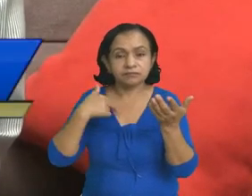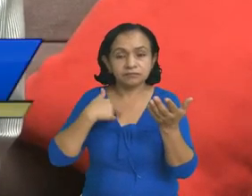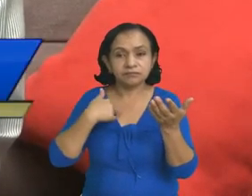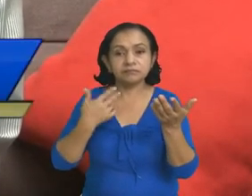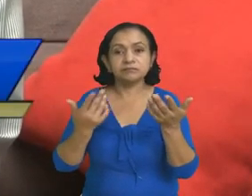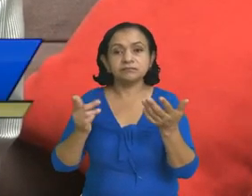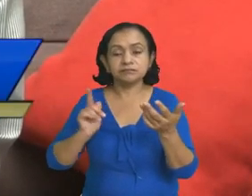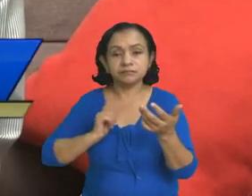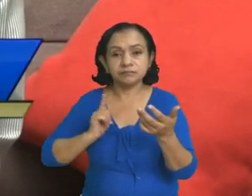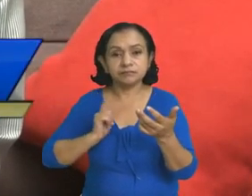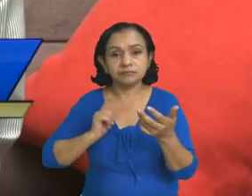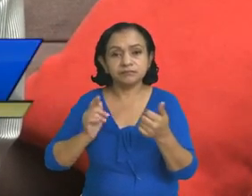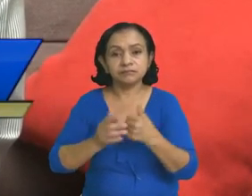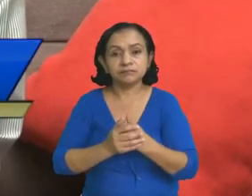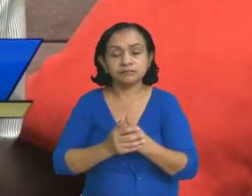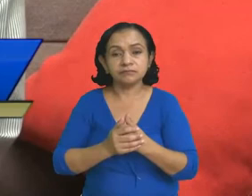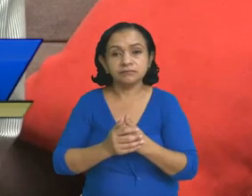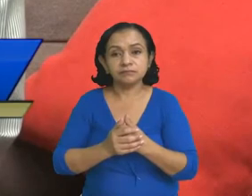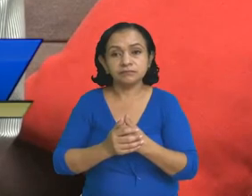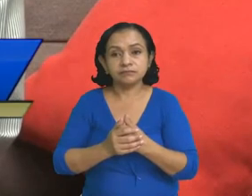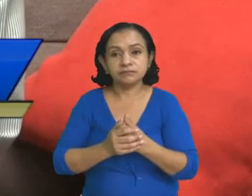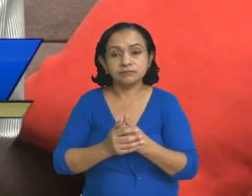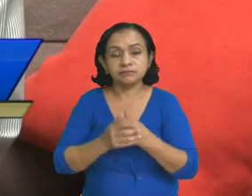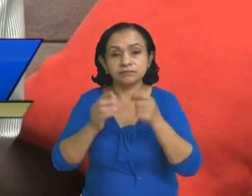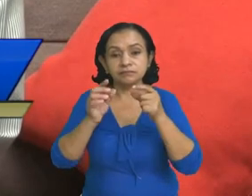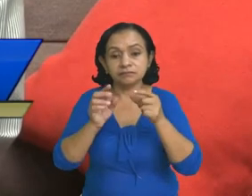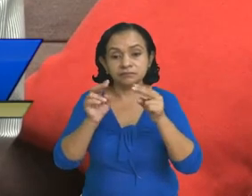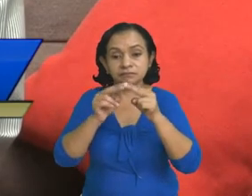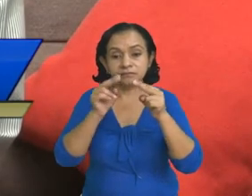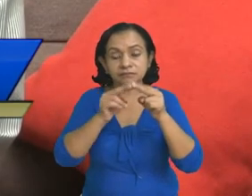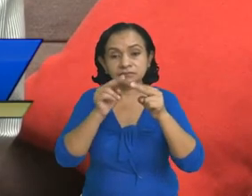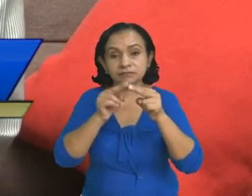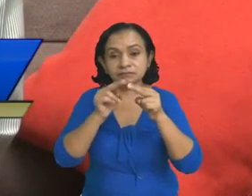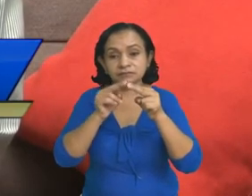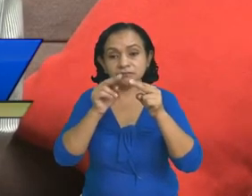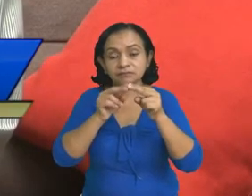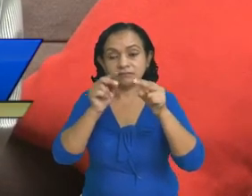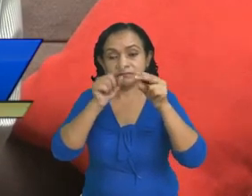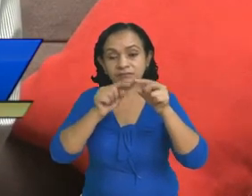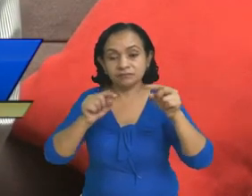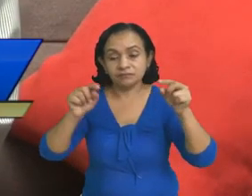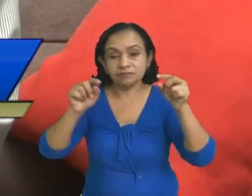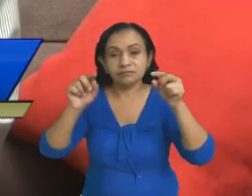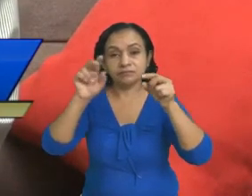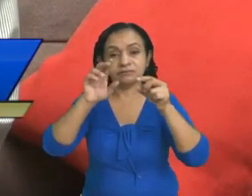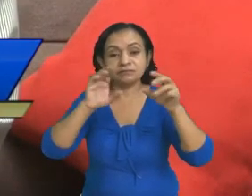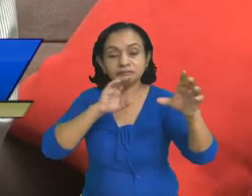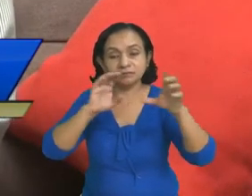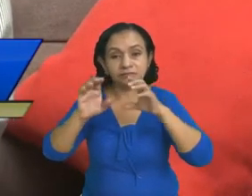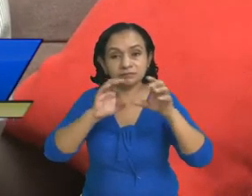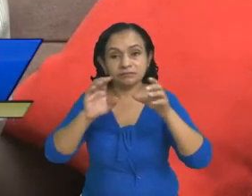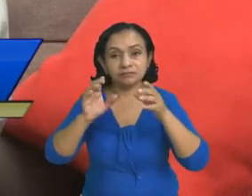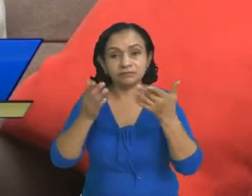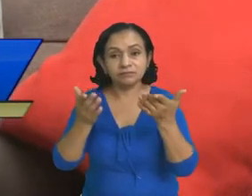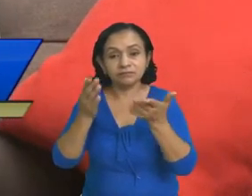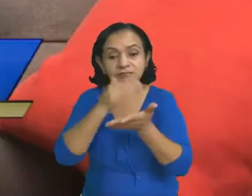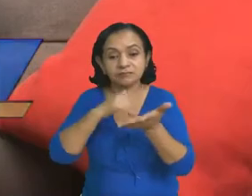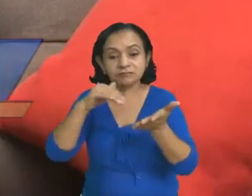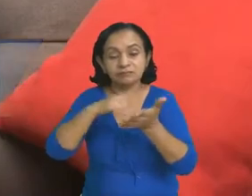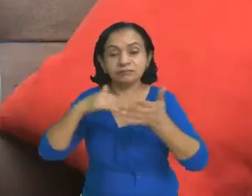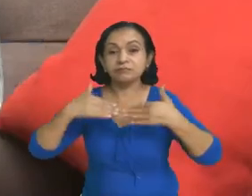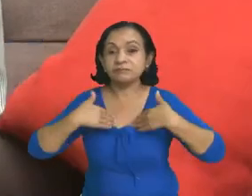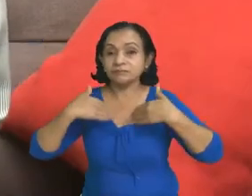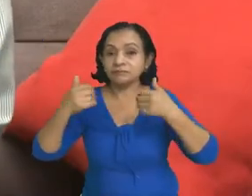llegar con la, lo que es la banda ancha, fibra óptica con banda ancha, y se priorizan, digamos, los centros de